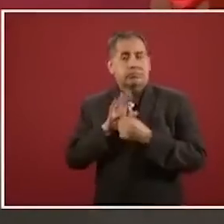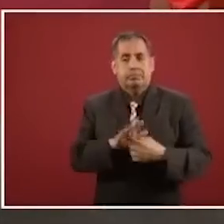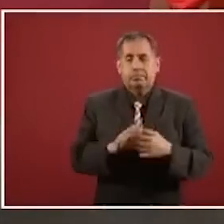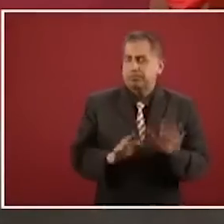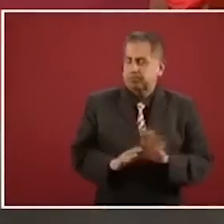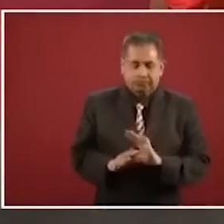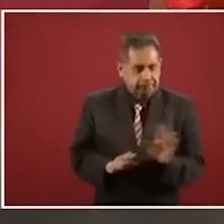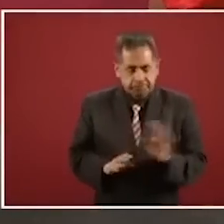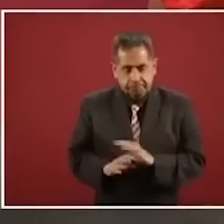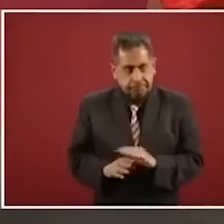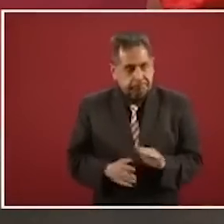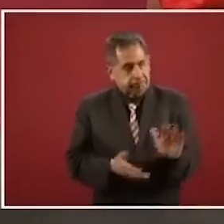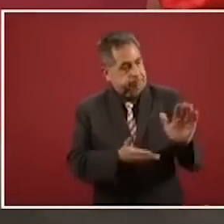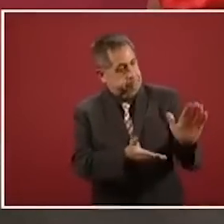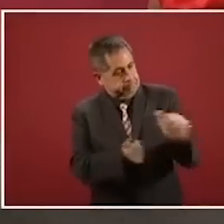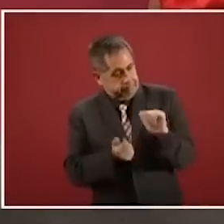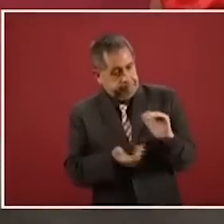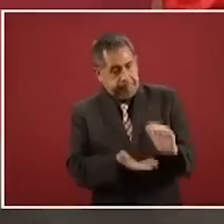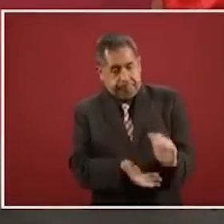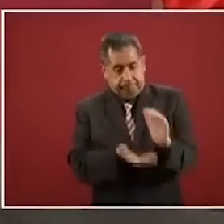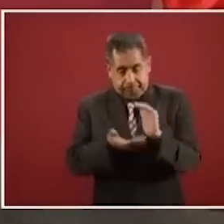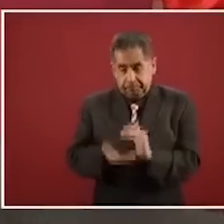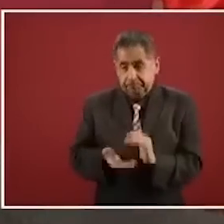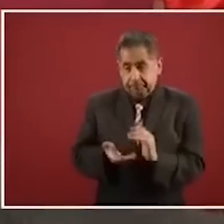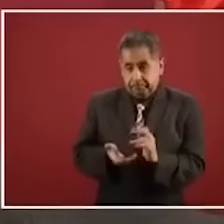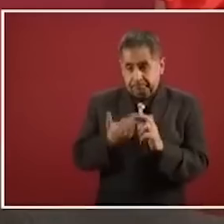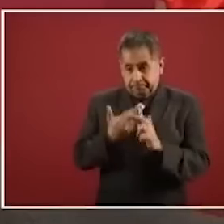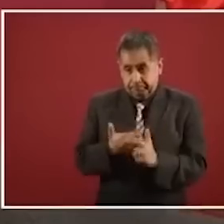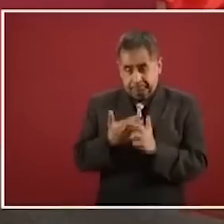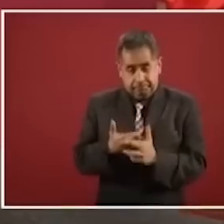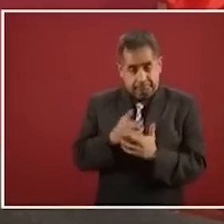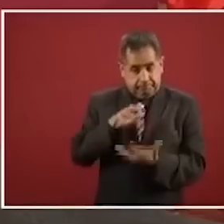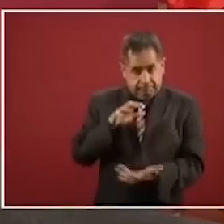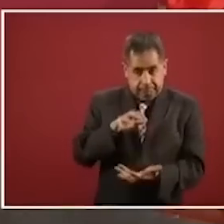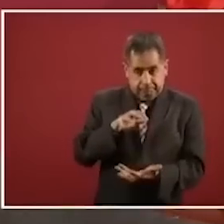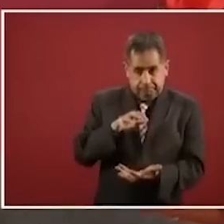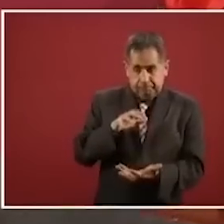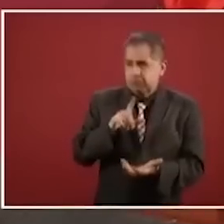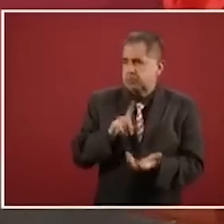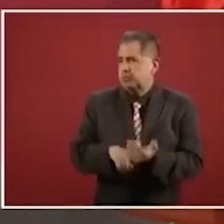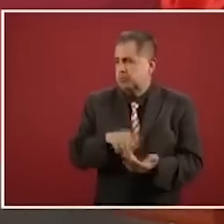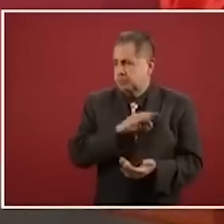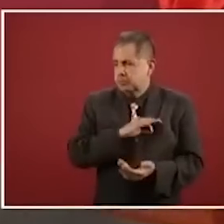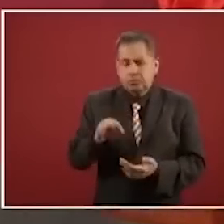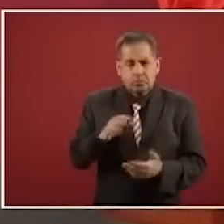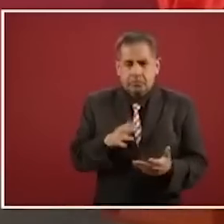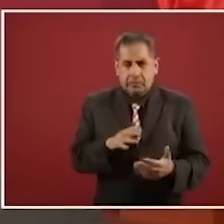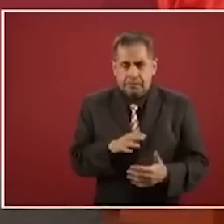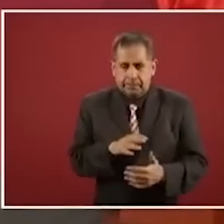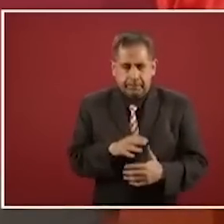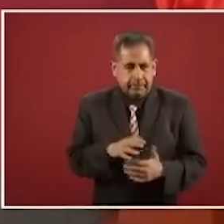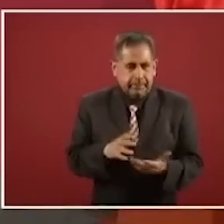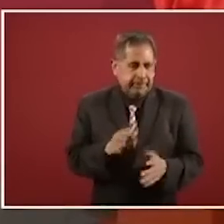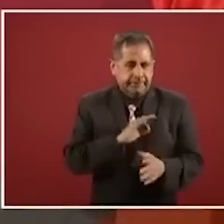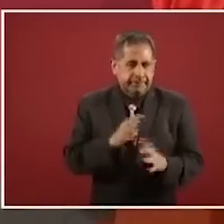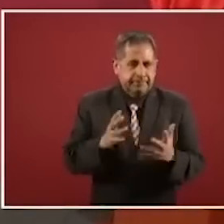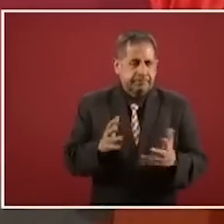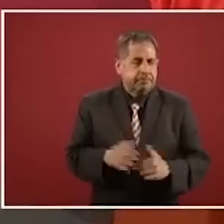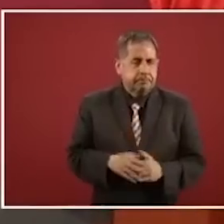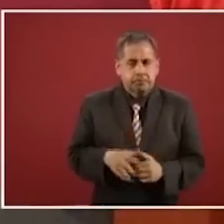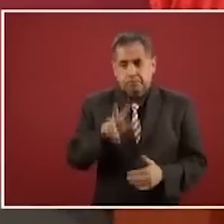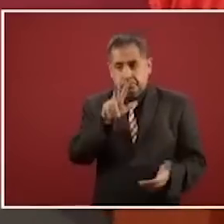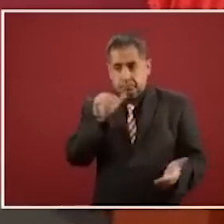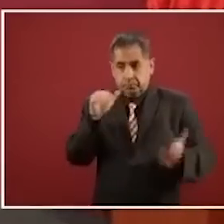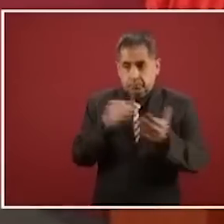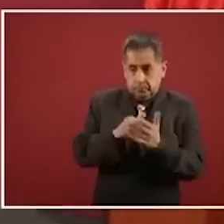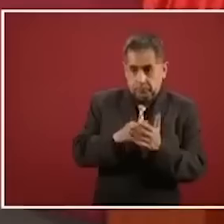Ahora se decide que ese fondo, que es de alrededor de 8